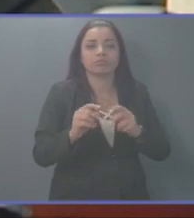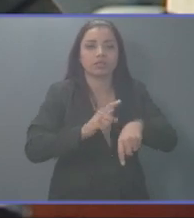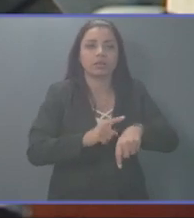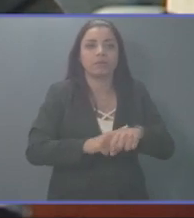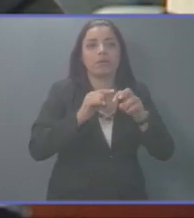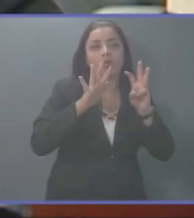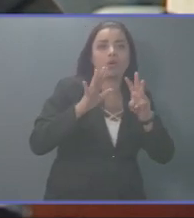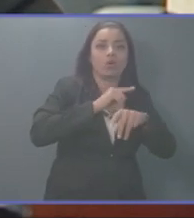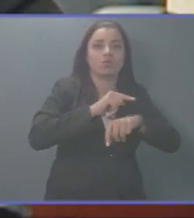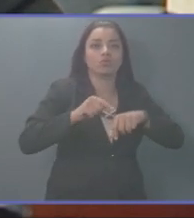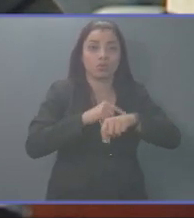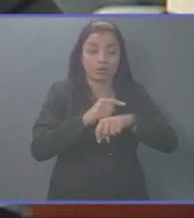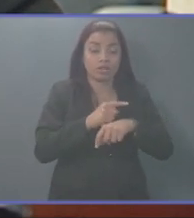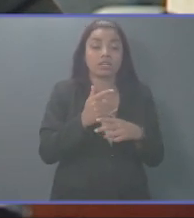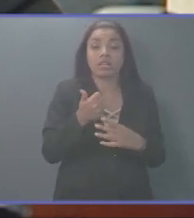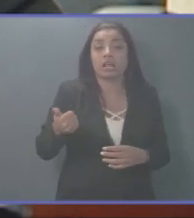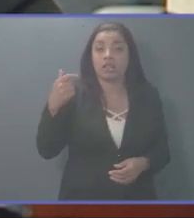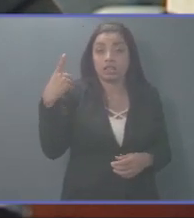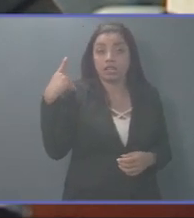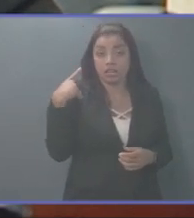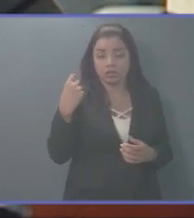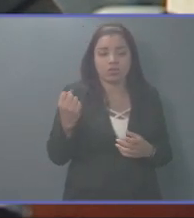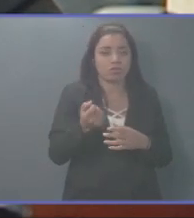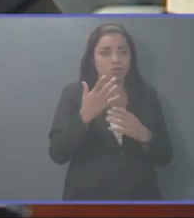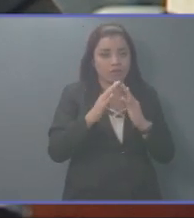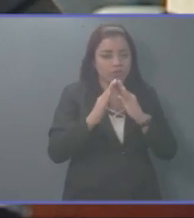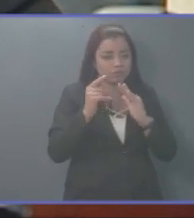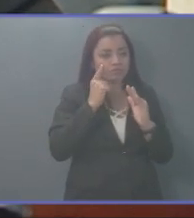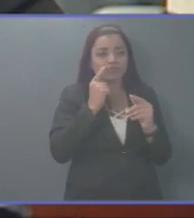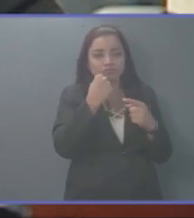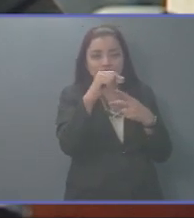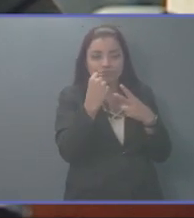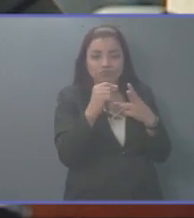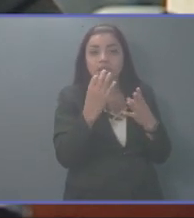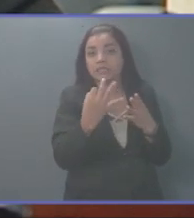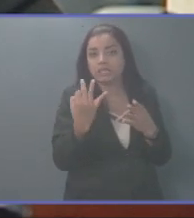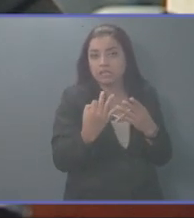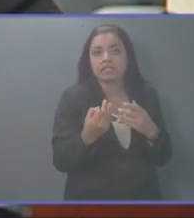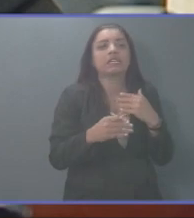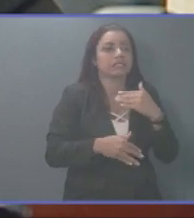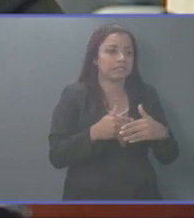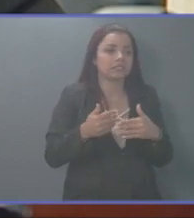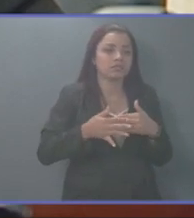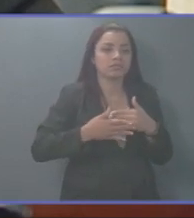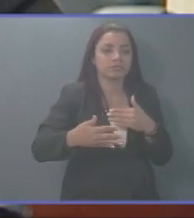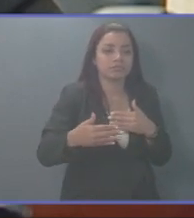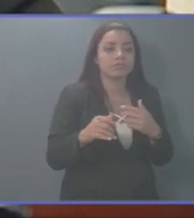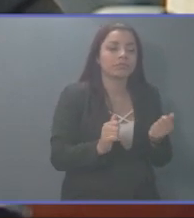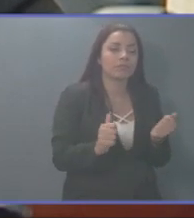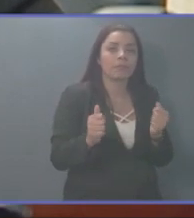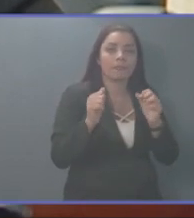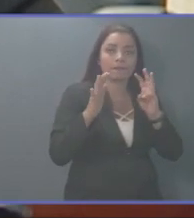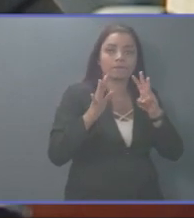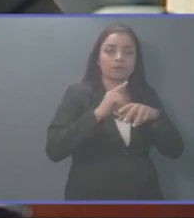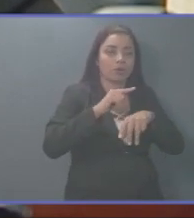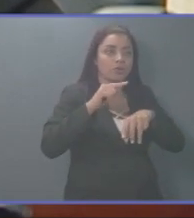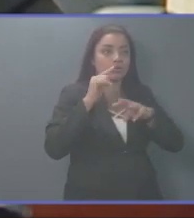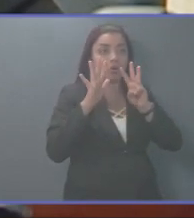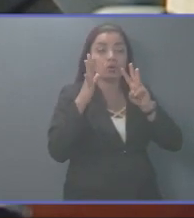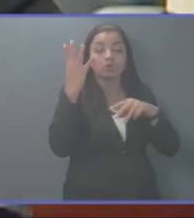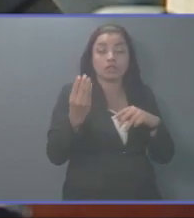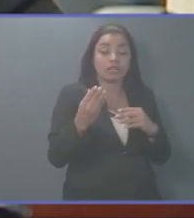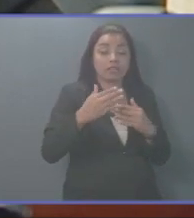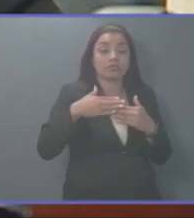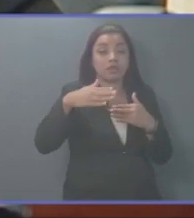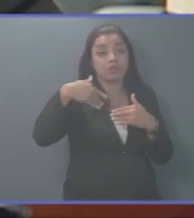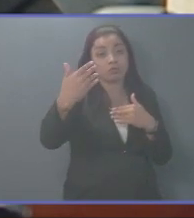8 horas. La dirección realizará un nuevo análisis de necesidad para determinar si las medidas siguen vigentes dentro de los próximos 8 días siguientes a su adopción.